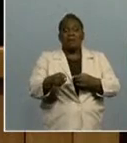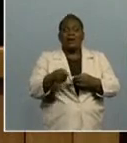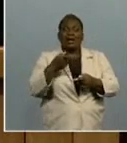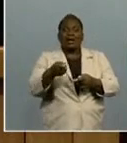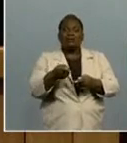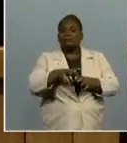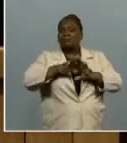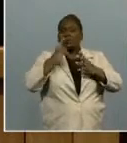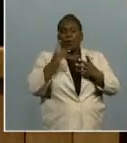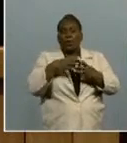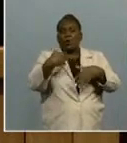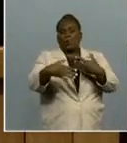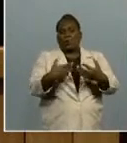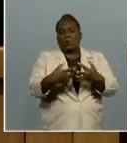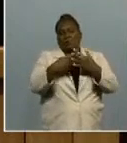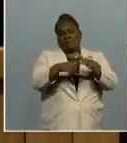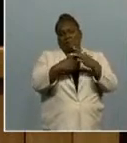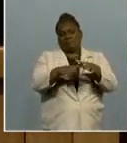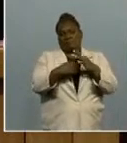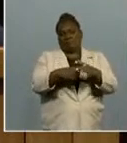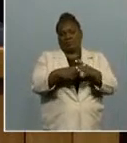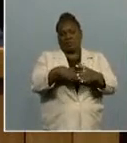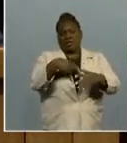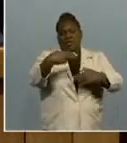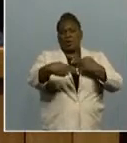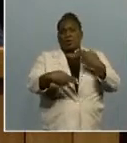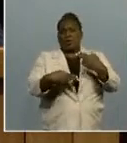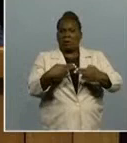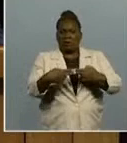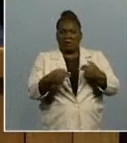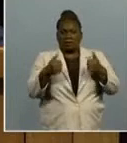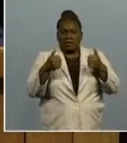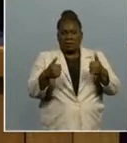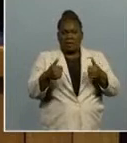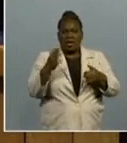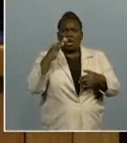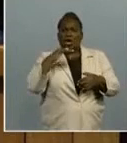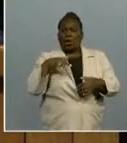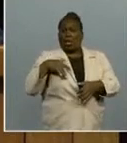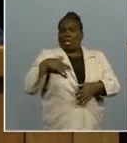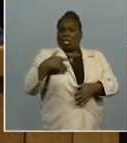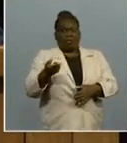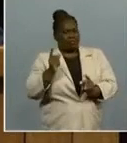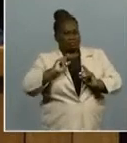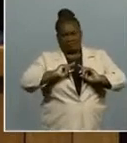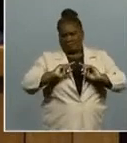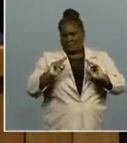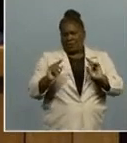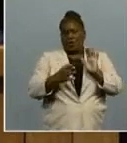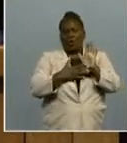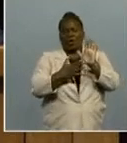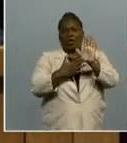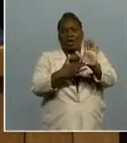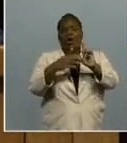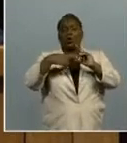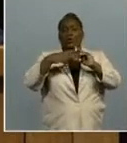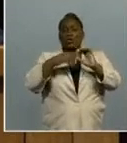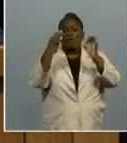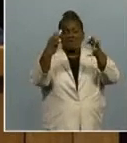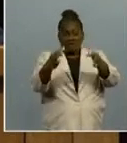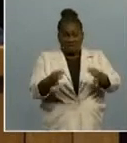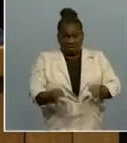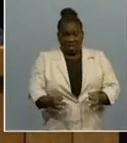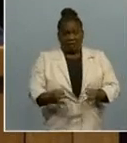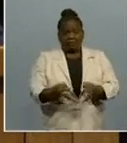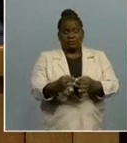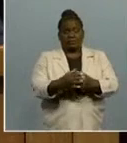adversidad hagamos sin altisonancias ni alardes ofreciendo contenidos desde la verdad y